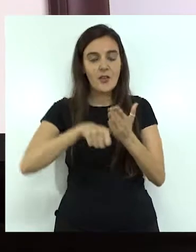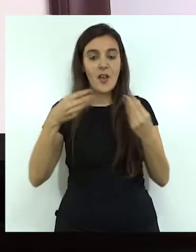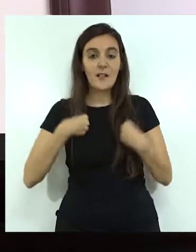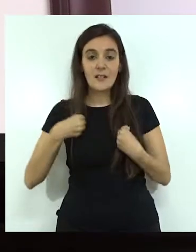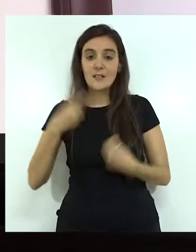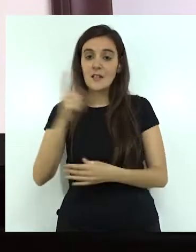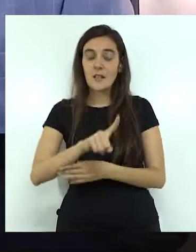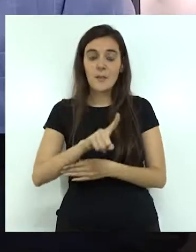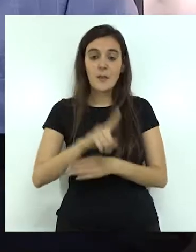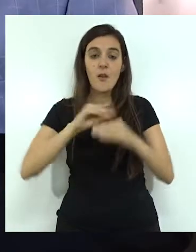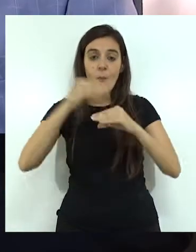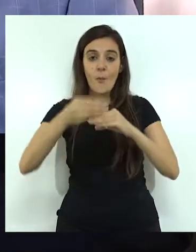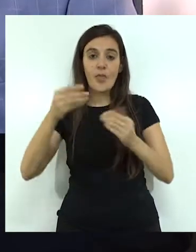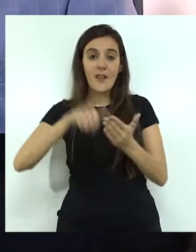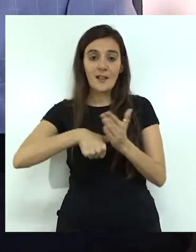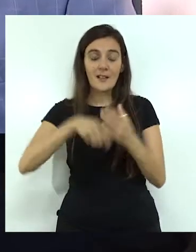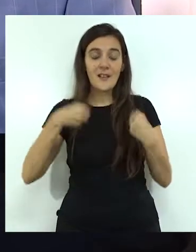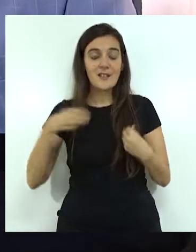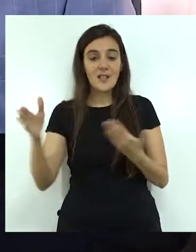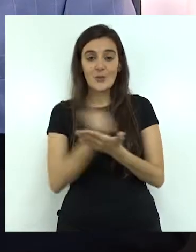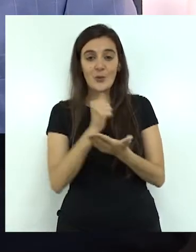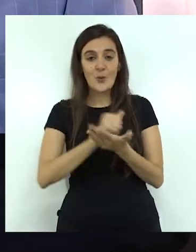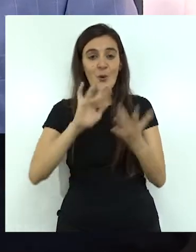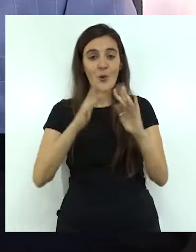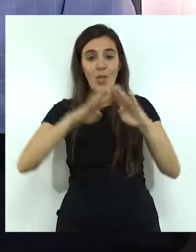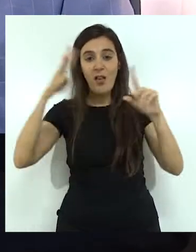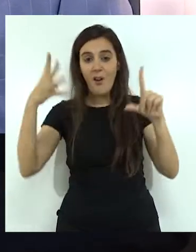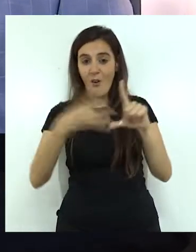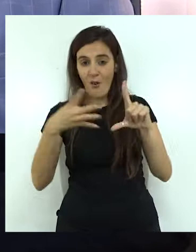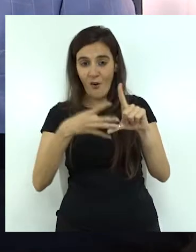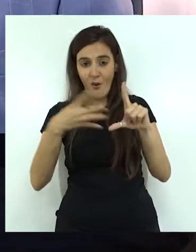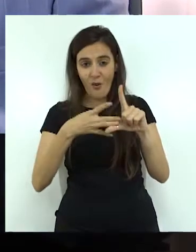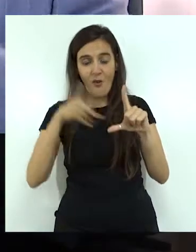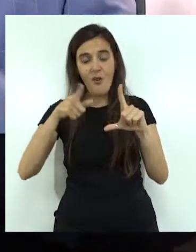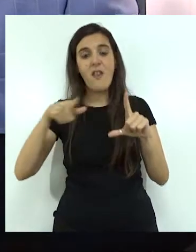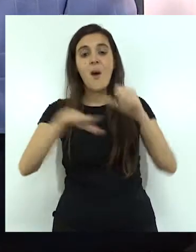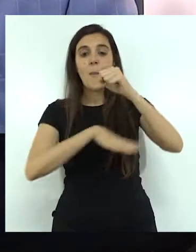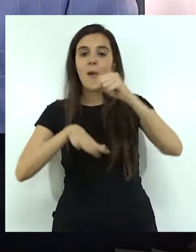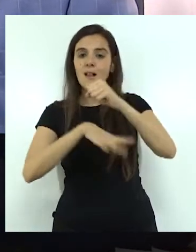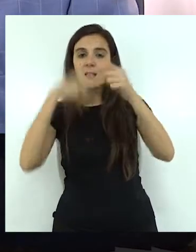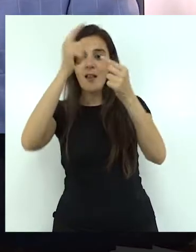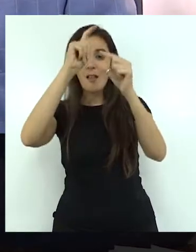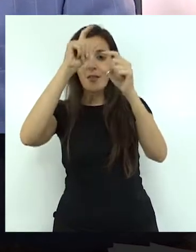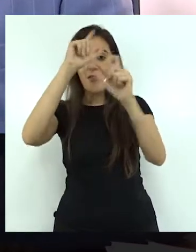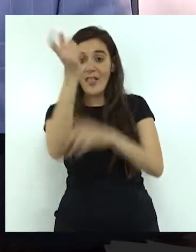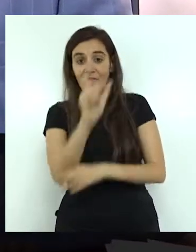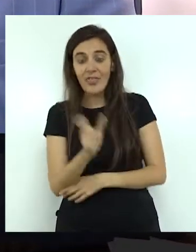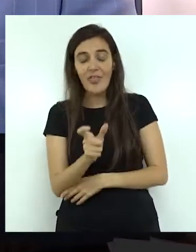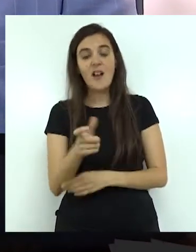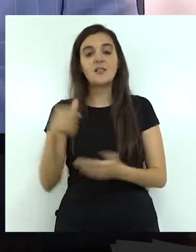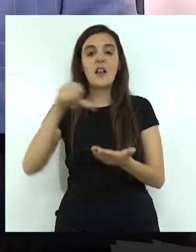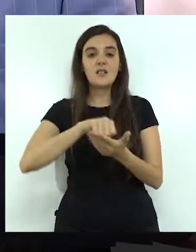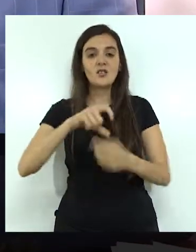trámites de residencia esto nos permite conectarnos vía online con las bases de datos de en el registro civil del